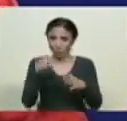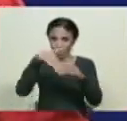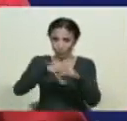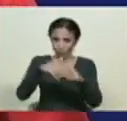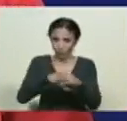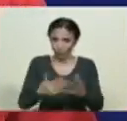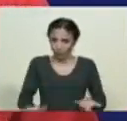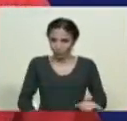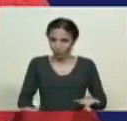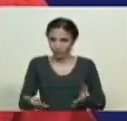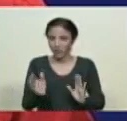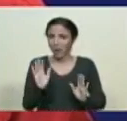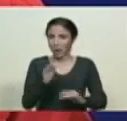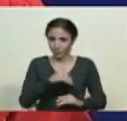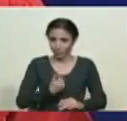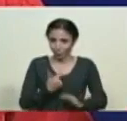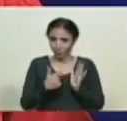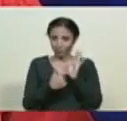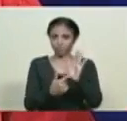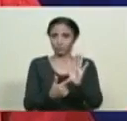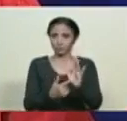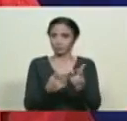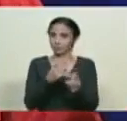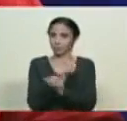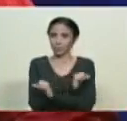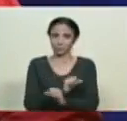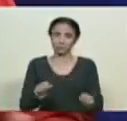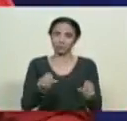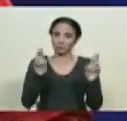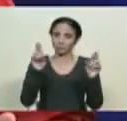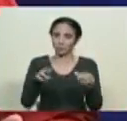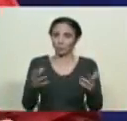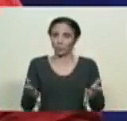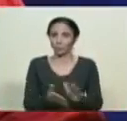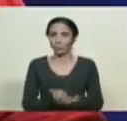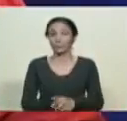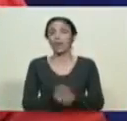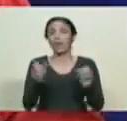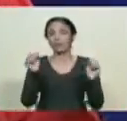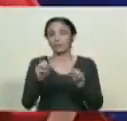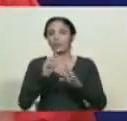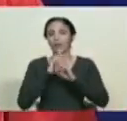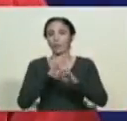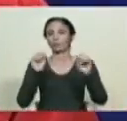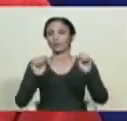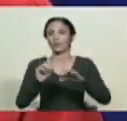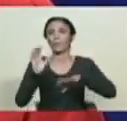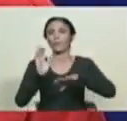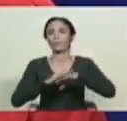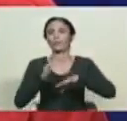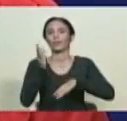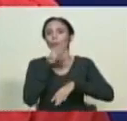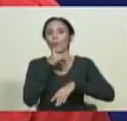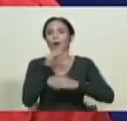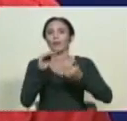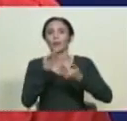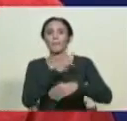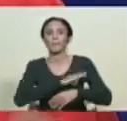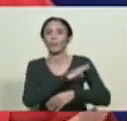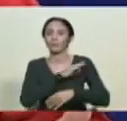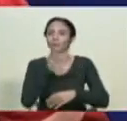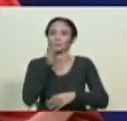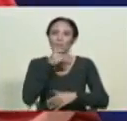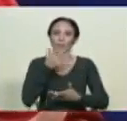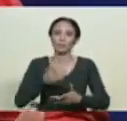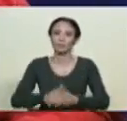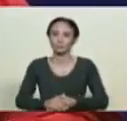Estados Unidos, en verdad, pudiera decir algo de esto. Bueno, sí van a decir algo porque por la inmoralidad de los imperios. Pero